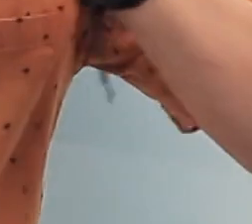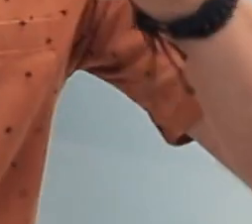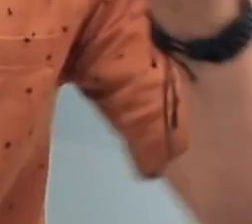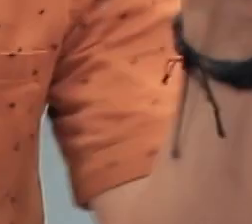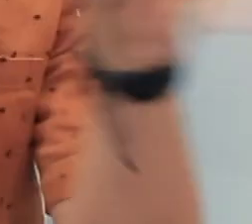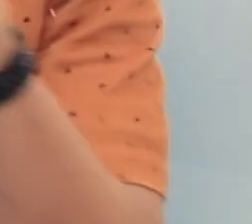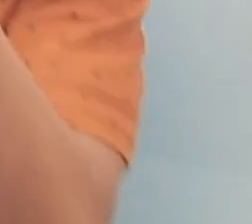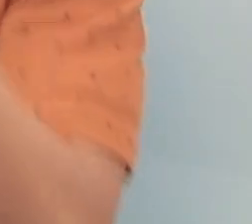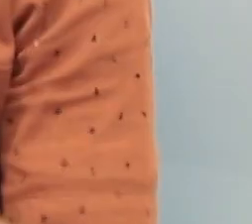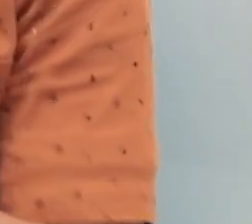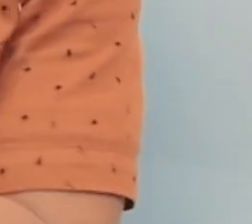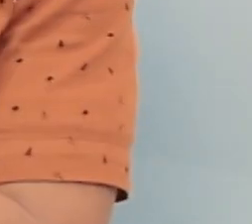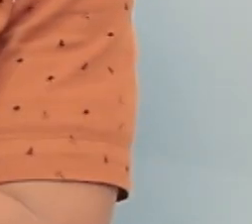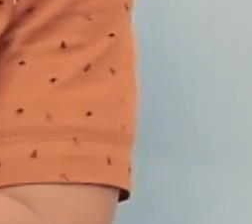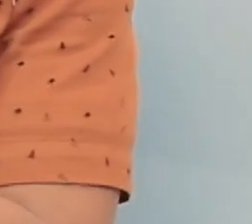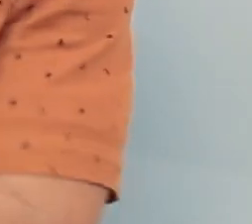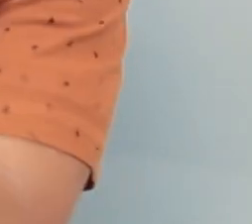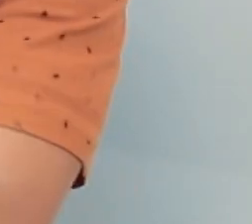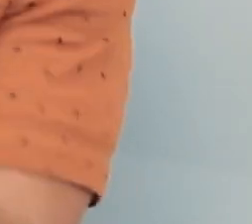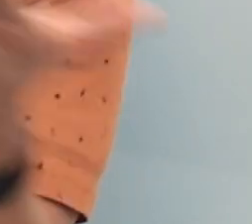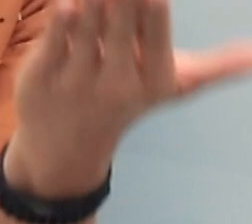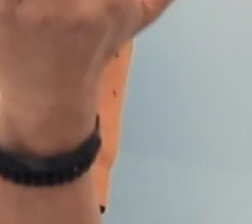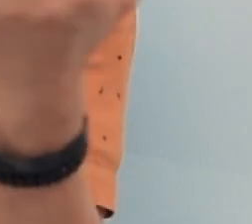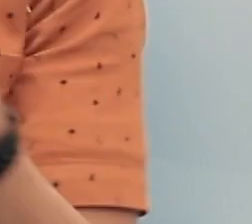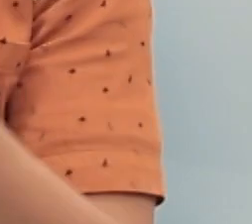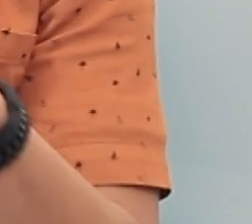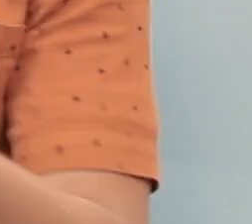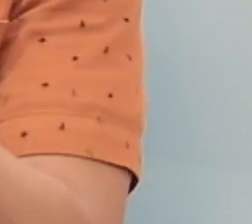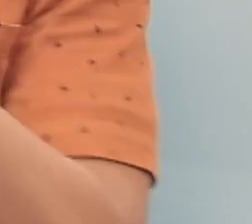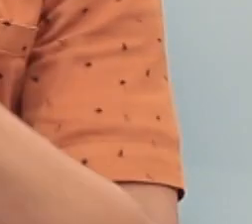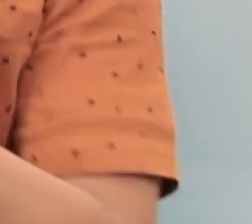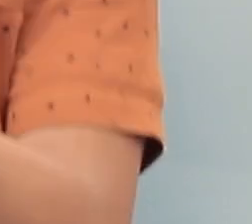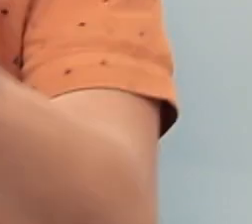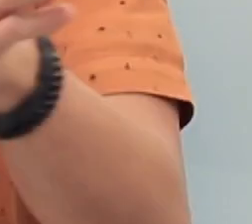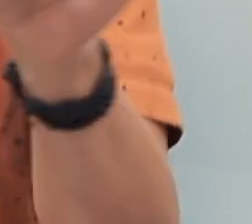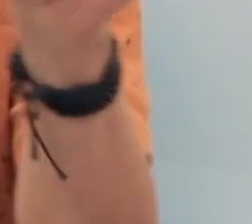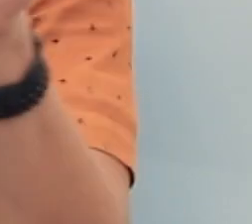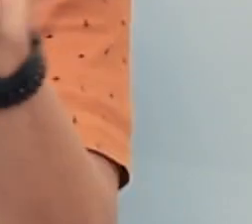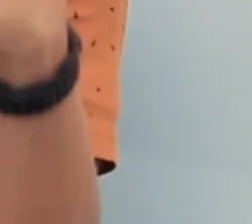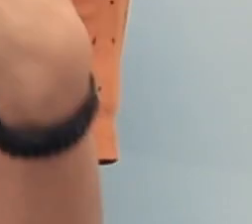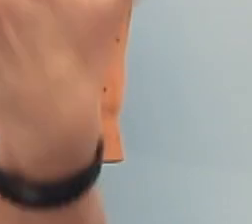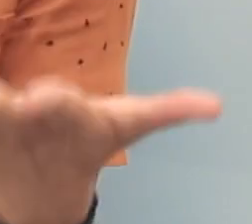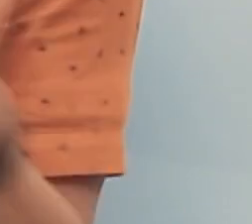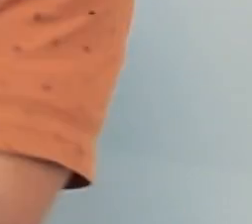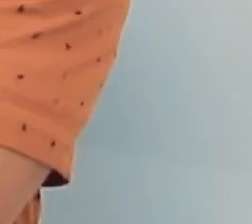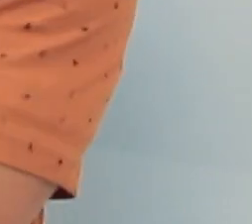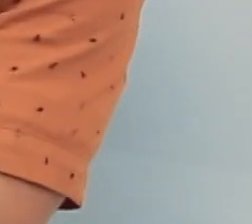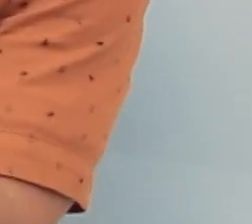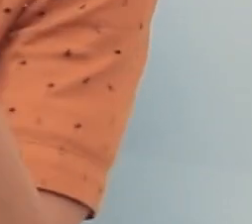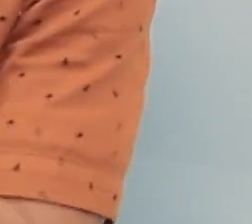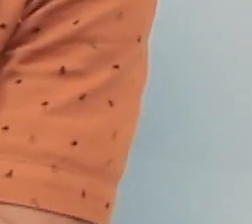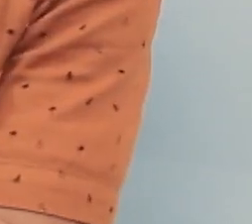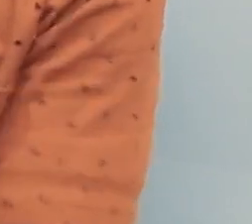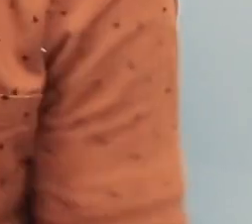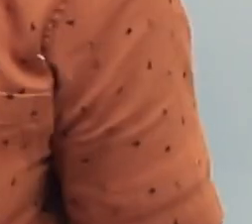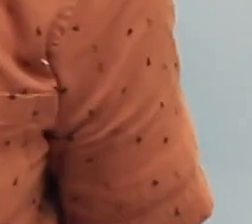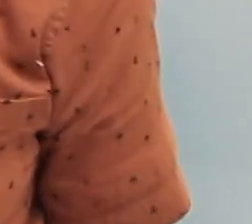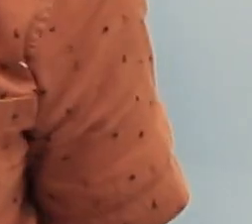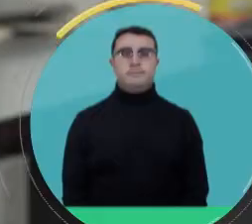parrilla de televisión regular Cuáles van a las plataformas digitales Y por supuesto Cuáles son